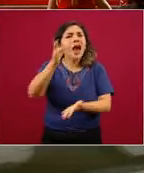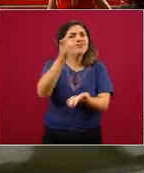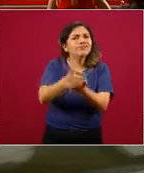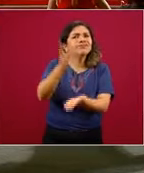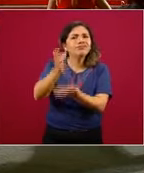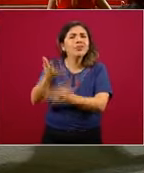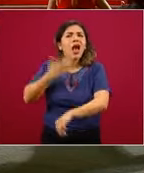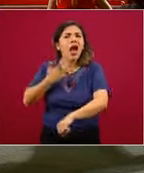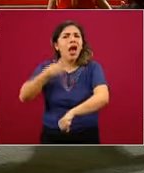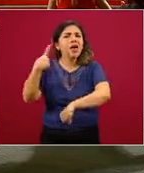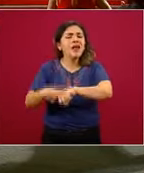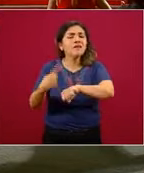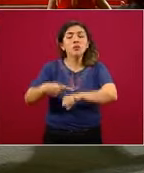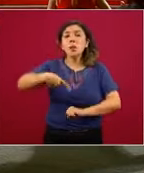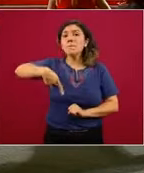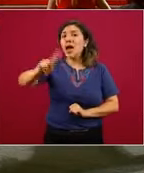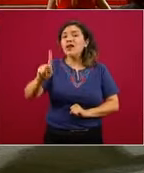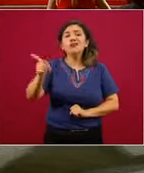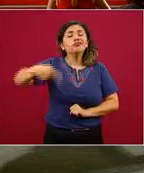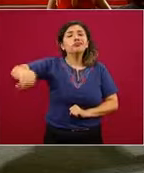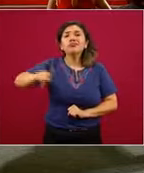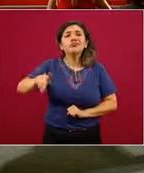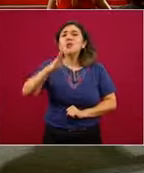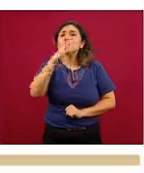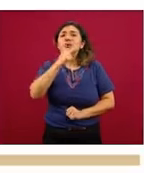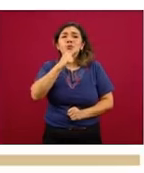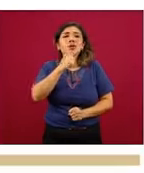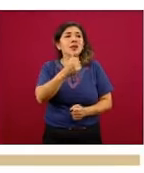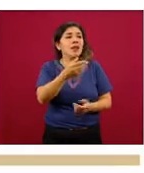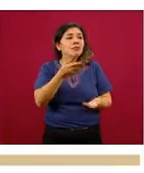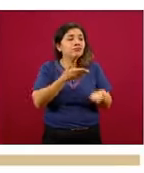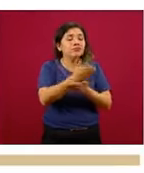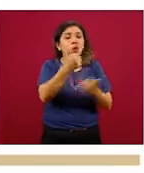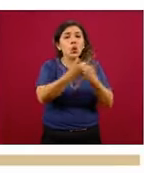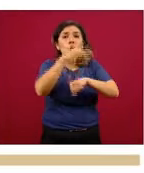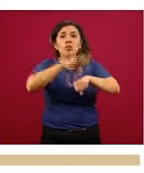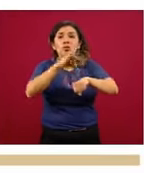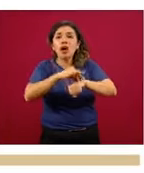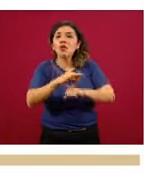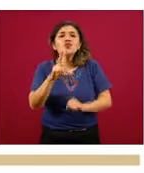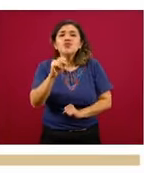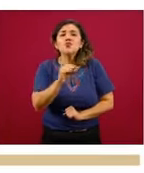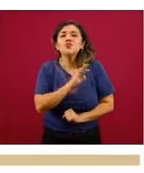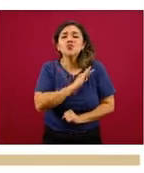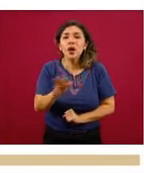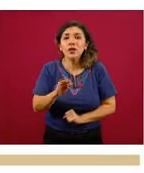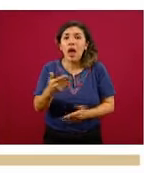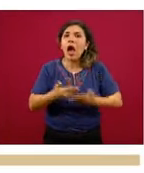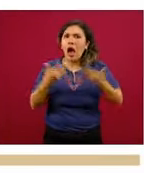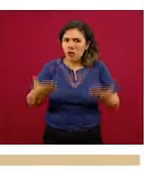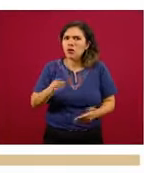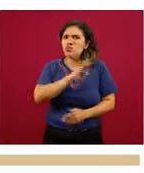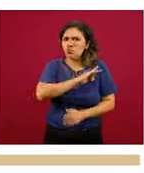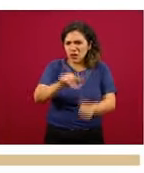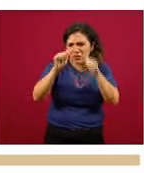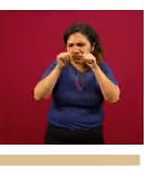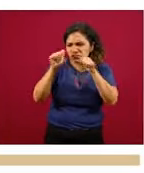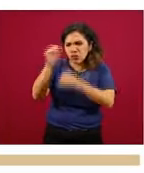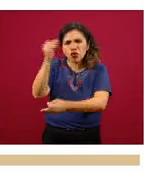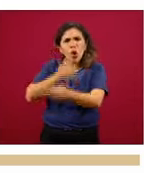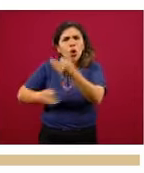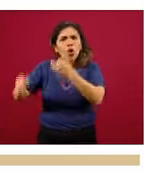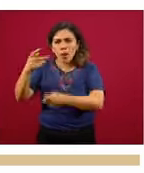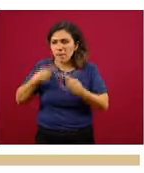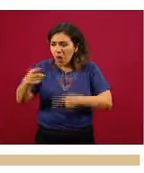diagnosticado previamente, pero que no tenían acceso al tratamiento. Ahora podemos ofrecer tratamiento a todas las personas que tienen